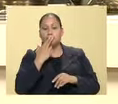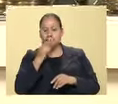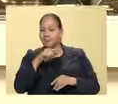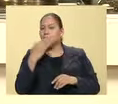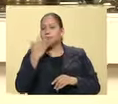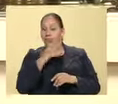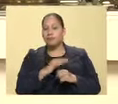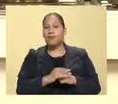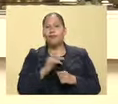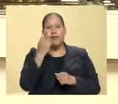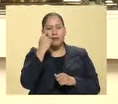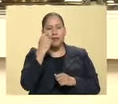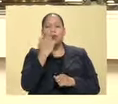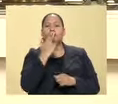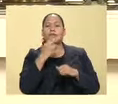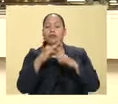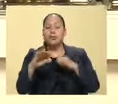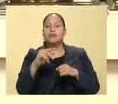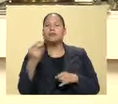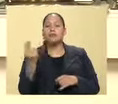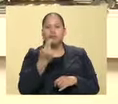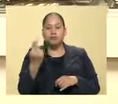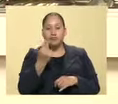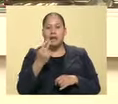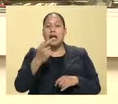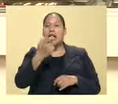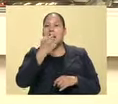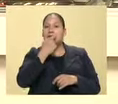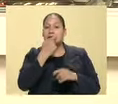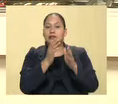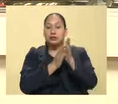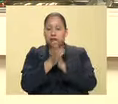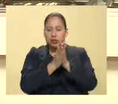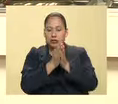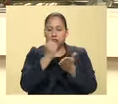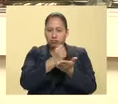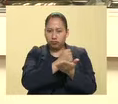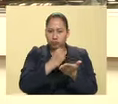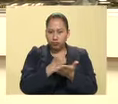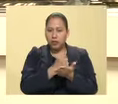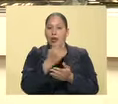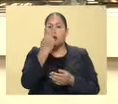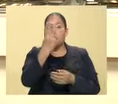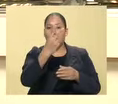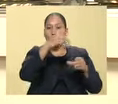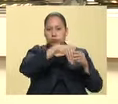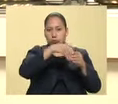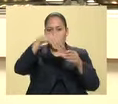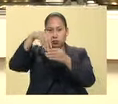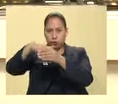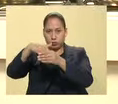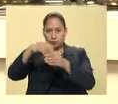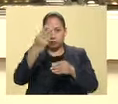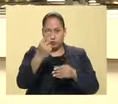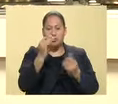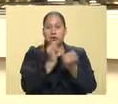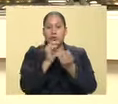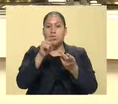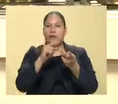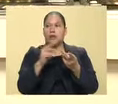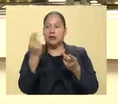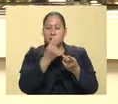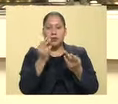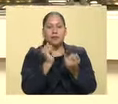Para nuestro postre vamos a necesitar galleta de chocolate molida, que serán como 2 paquetes. Ok. Vamos a